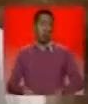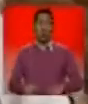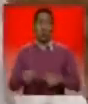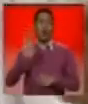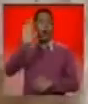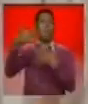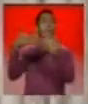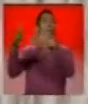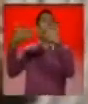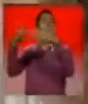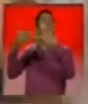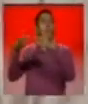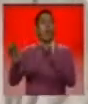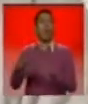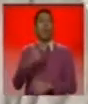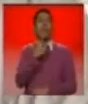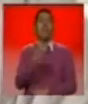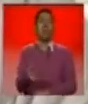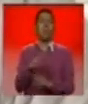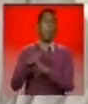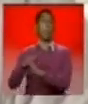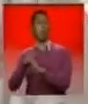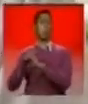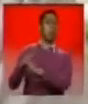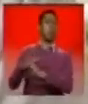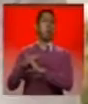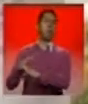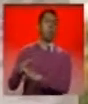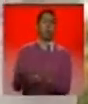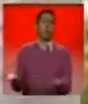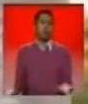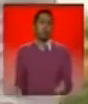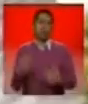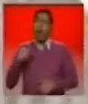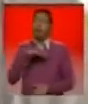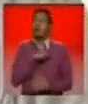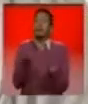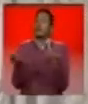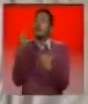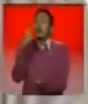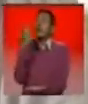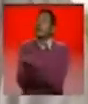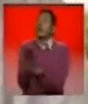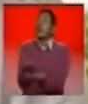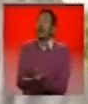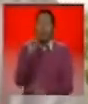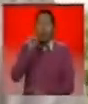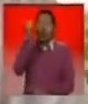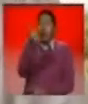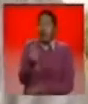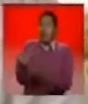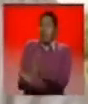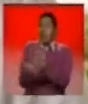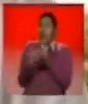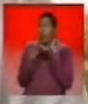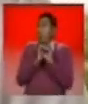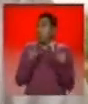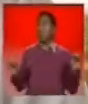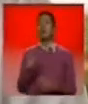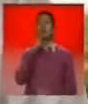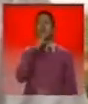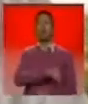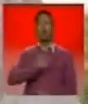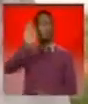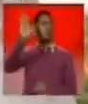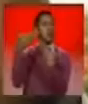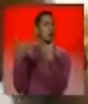Panamá tratando de impedir que se presenten esos expedientes. Entonces le hemos dicho, bueno, muéstrenlo. Si hasta mañana lo muestran, se ratificará una vez lo